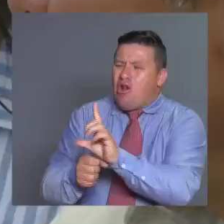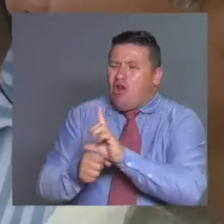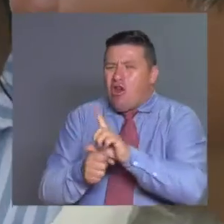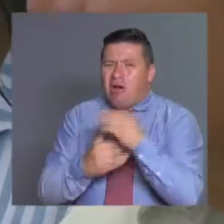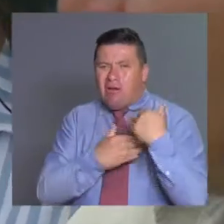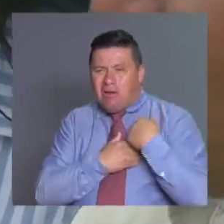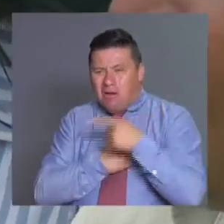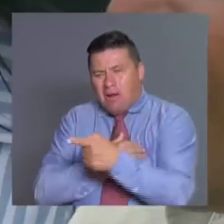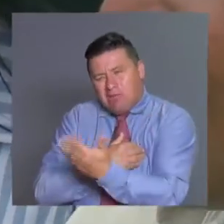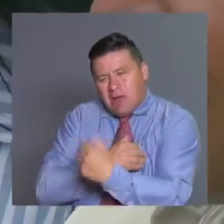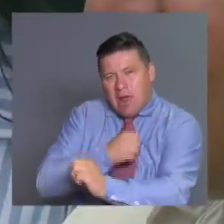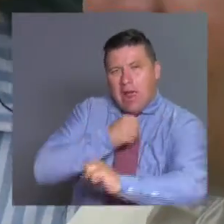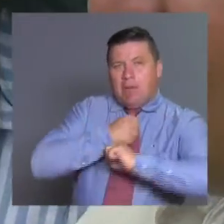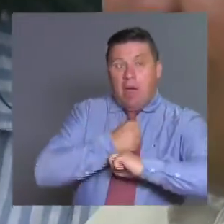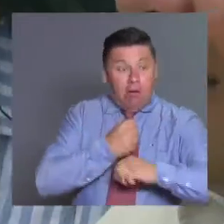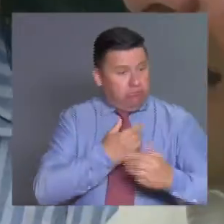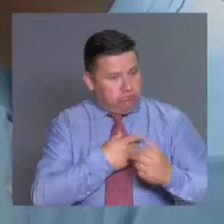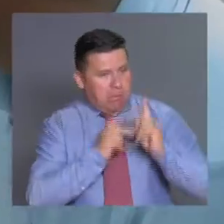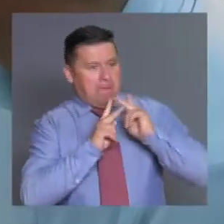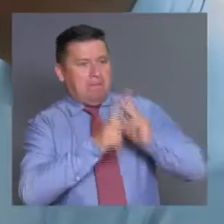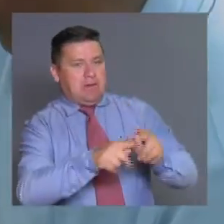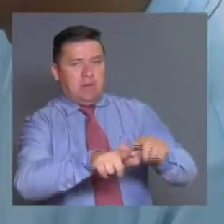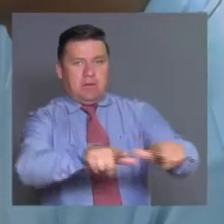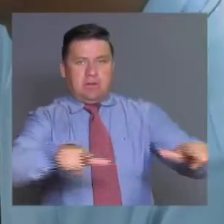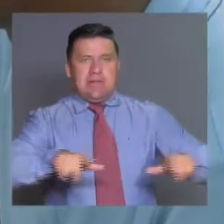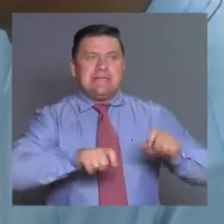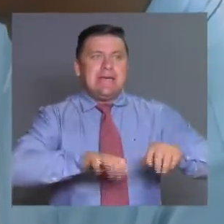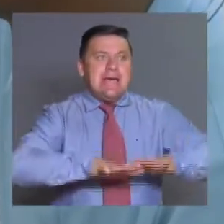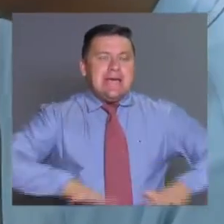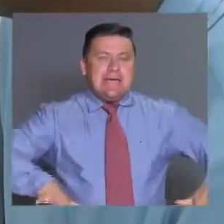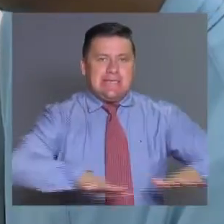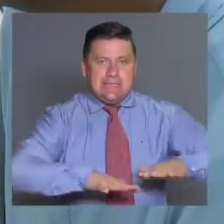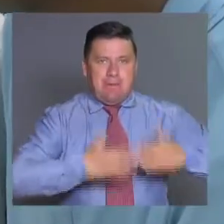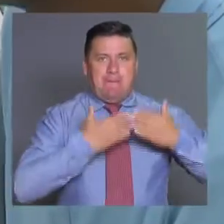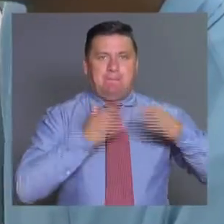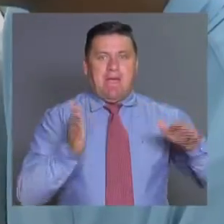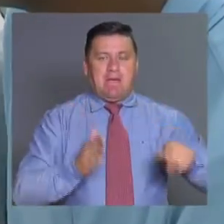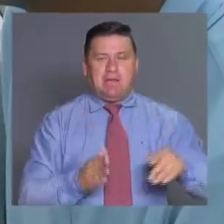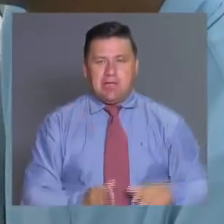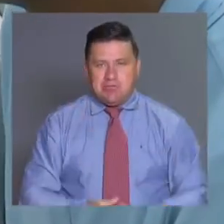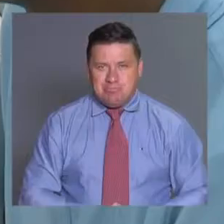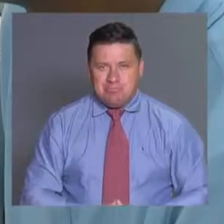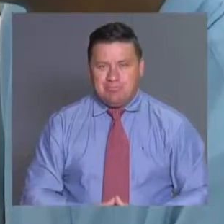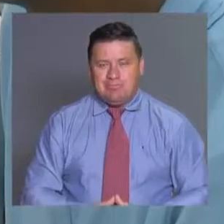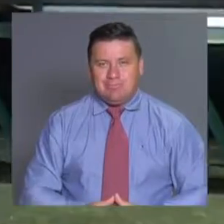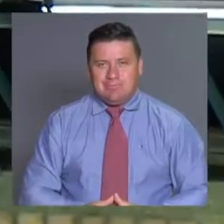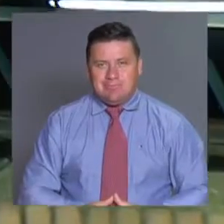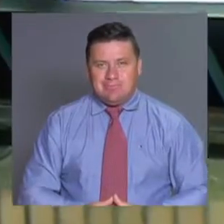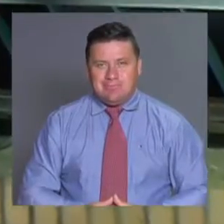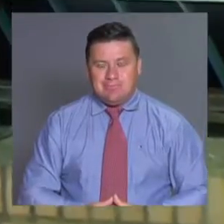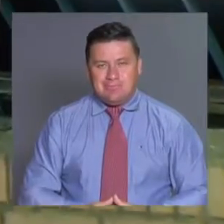y al nivel central para que se otorgue un espacio en el que puedan estudiar